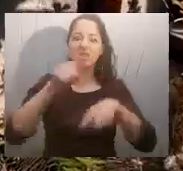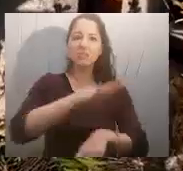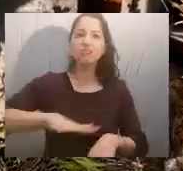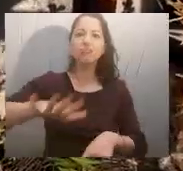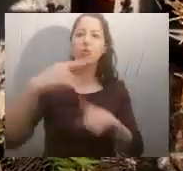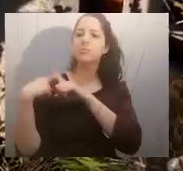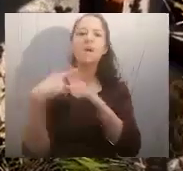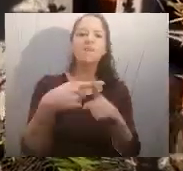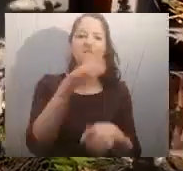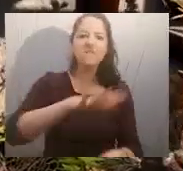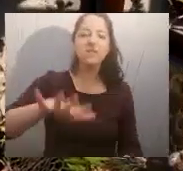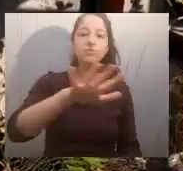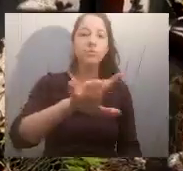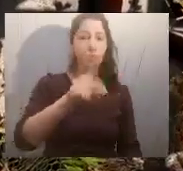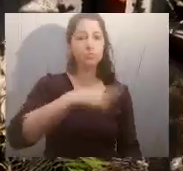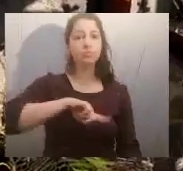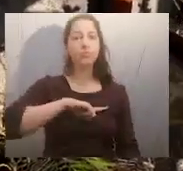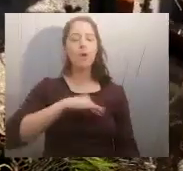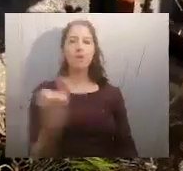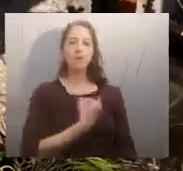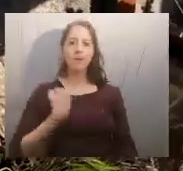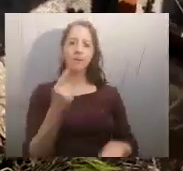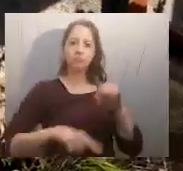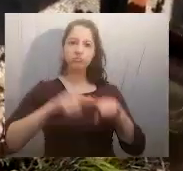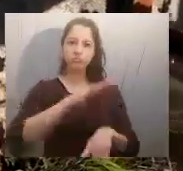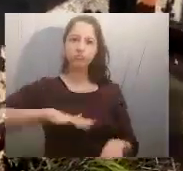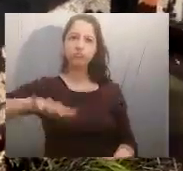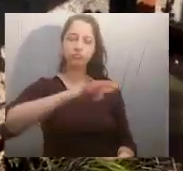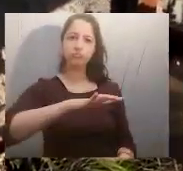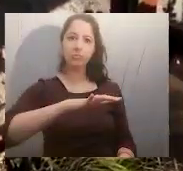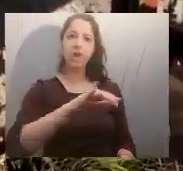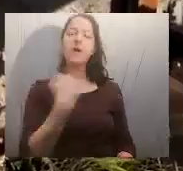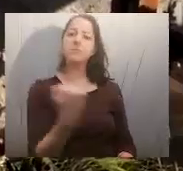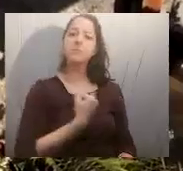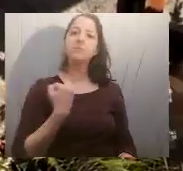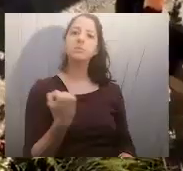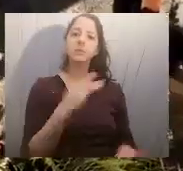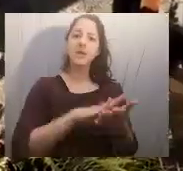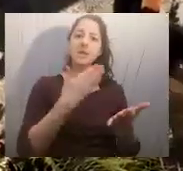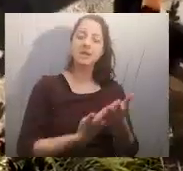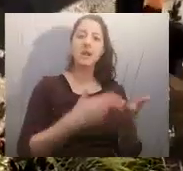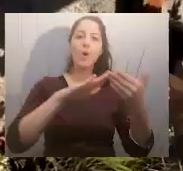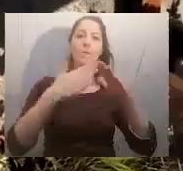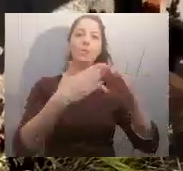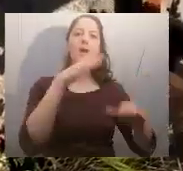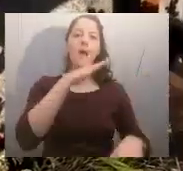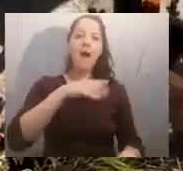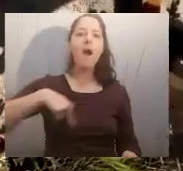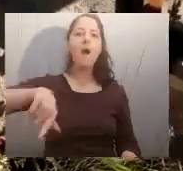pueblos, por la gestión comunitaria de las aguas a través de la consolidación de economías